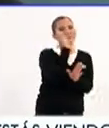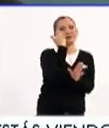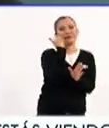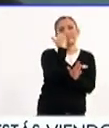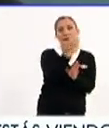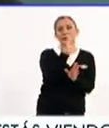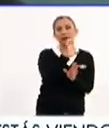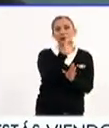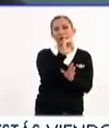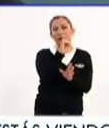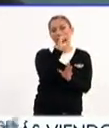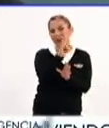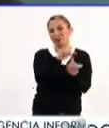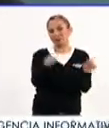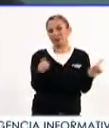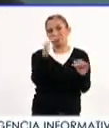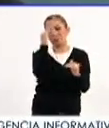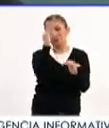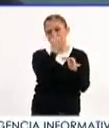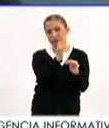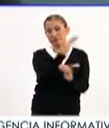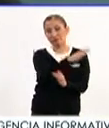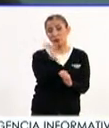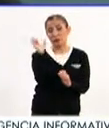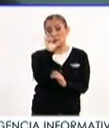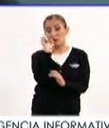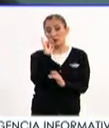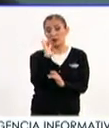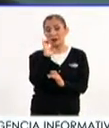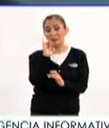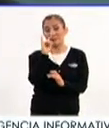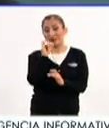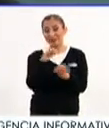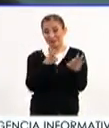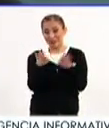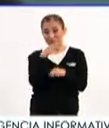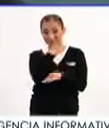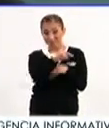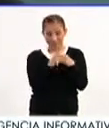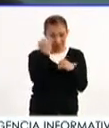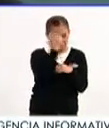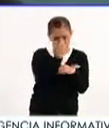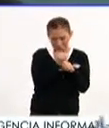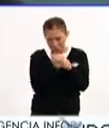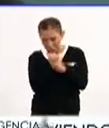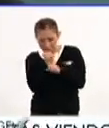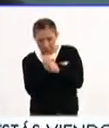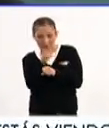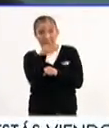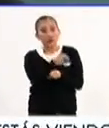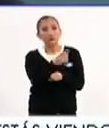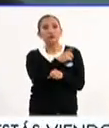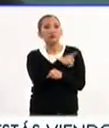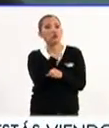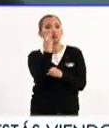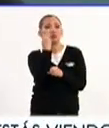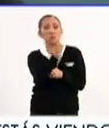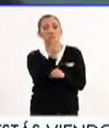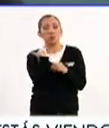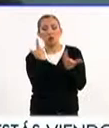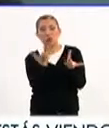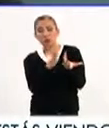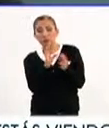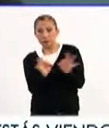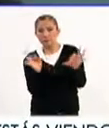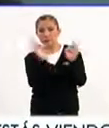la época de Einstein. Cuando Einstein trabajaba en esos problemas, prácticamente existían solamente dos interacciones